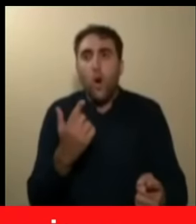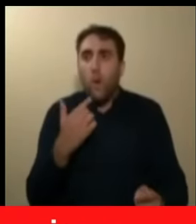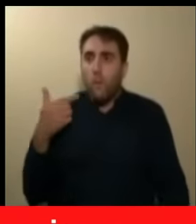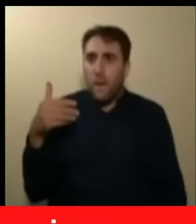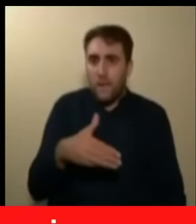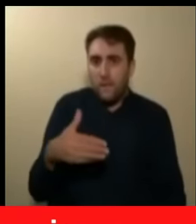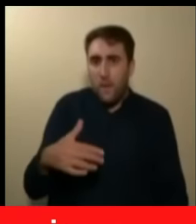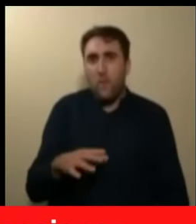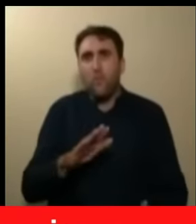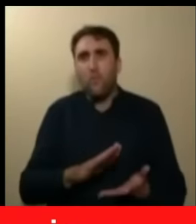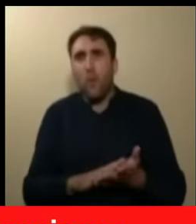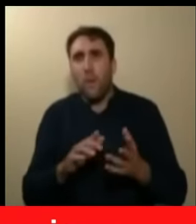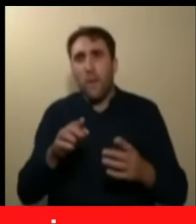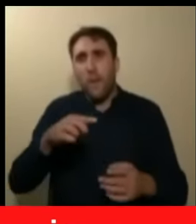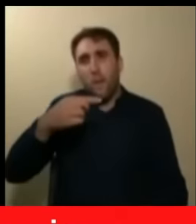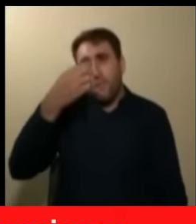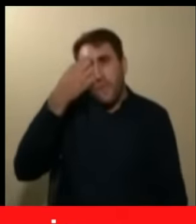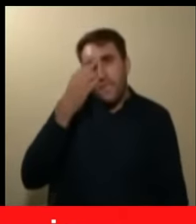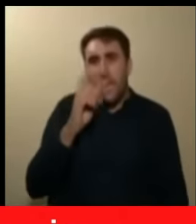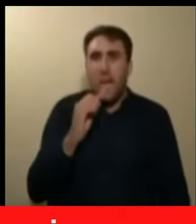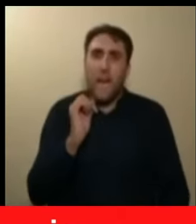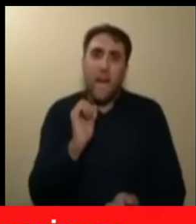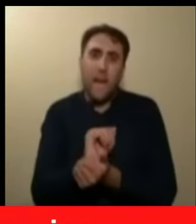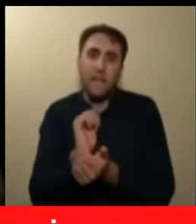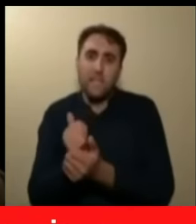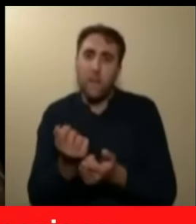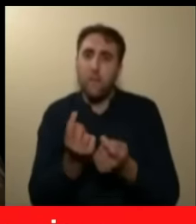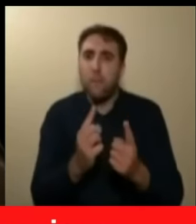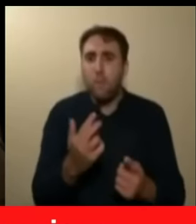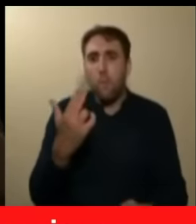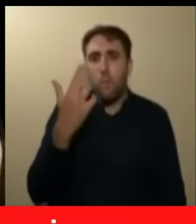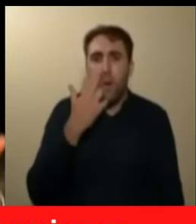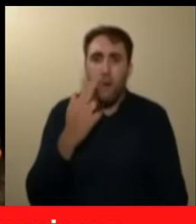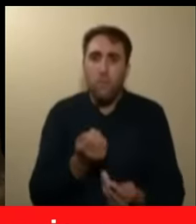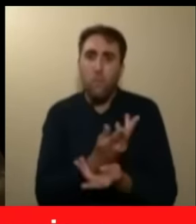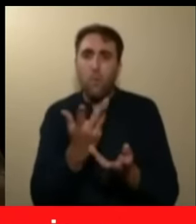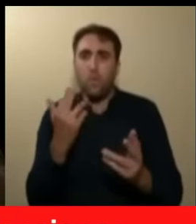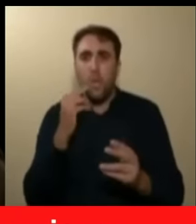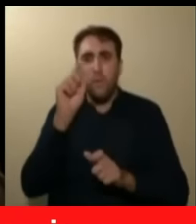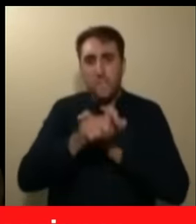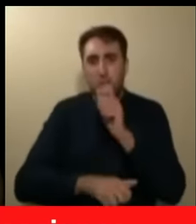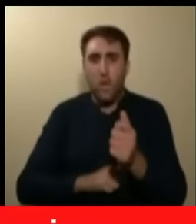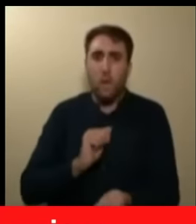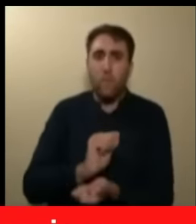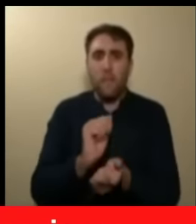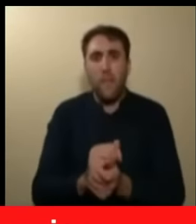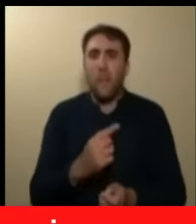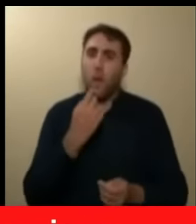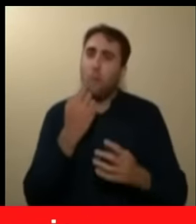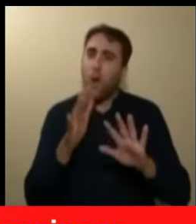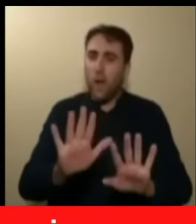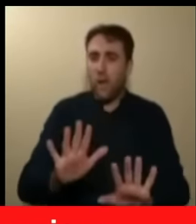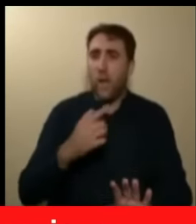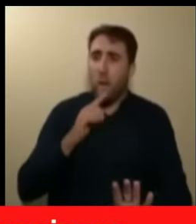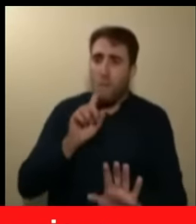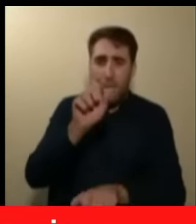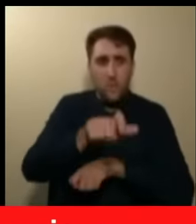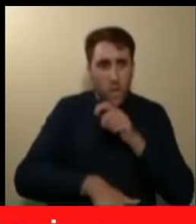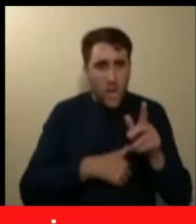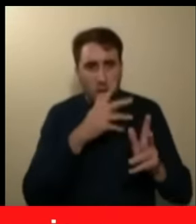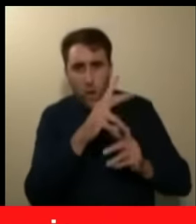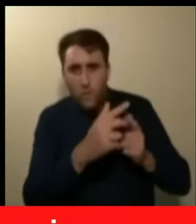No participamos de la teoría de que porque las cárceles tienen un problema de sobrepoblación, no se deben de meter más delincuentes adentro